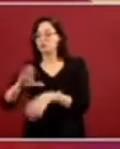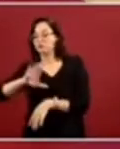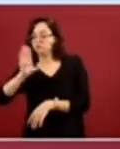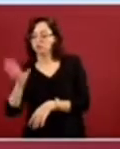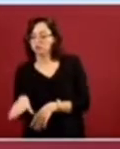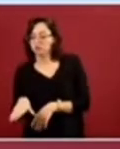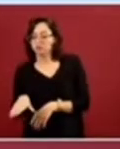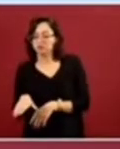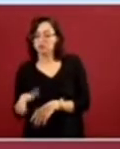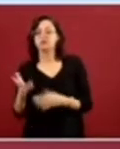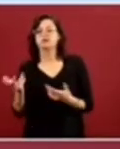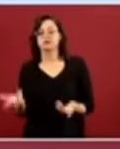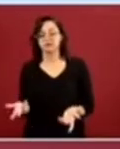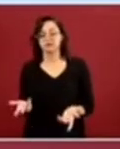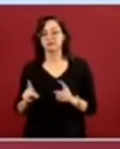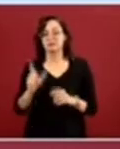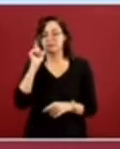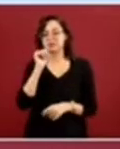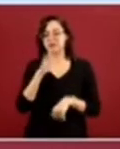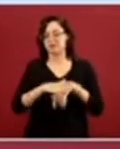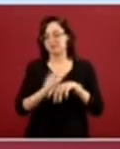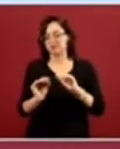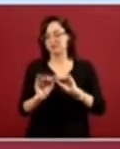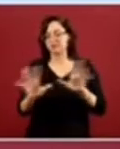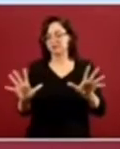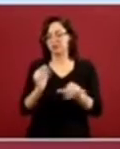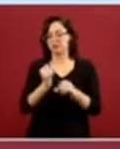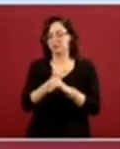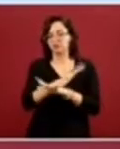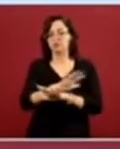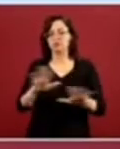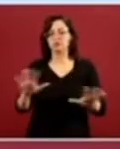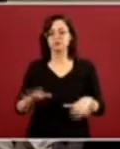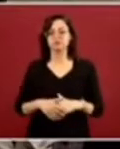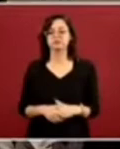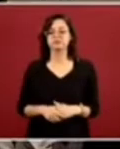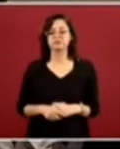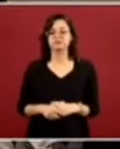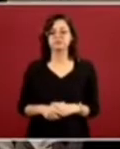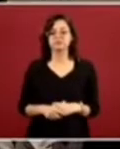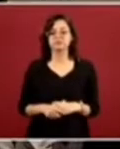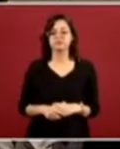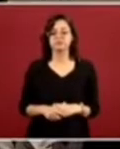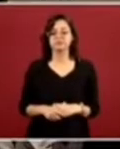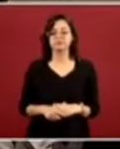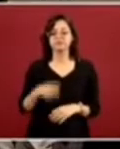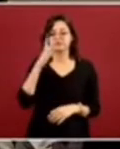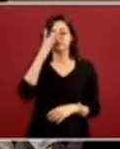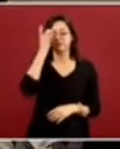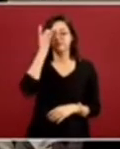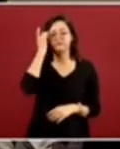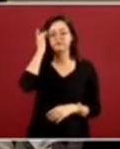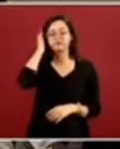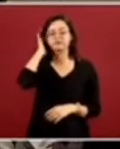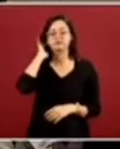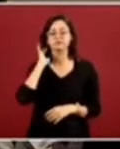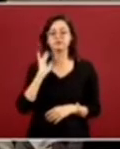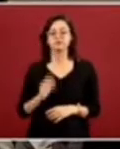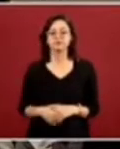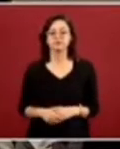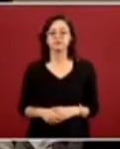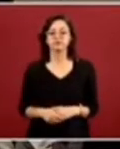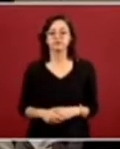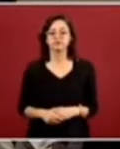que mañana lo comentaré en detalle cuando tengamos la gráfica y los datos. La siguiente. Aquí lo que vemos es